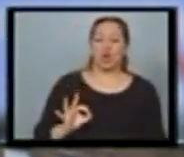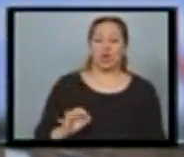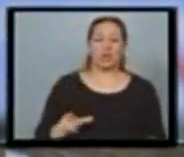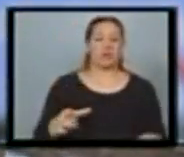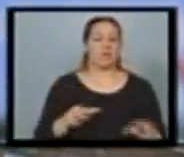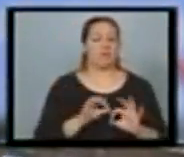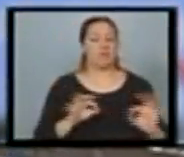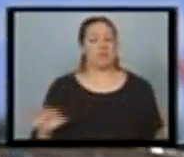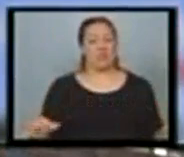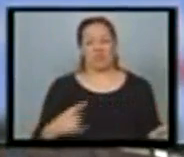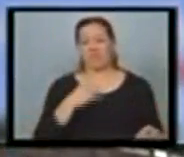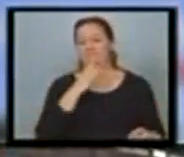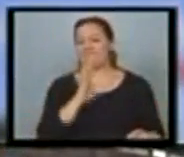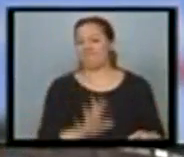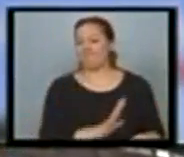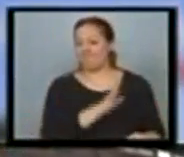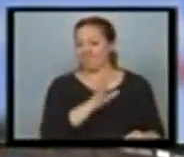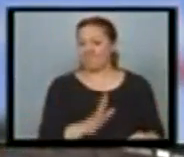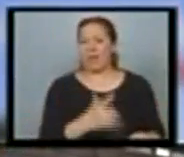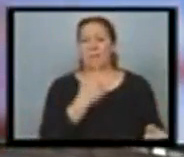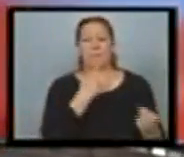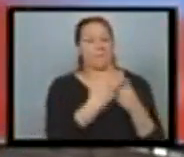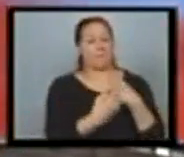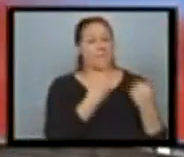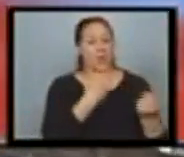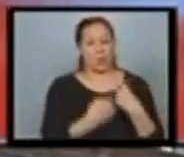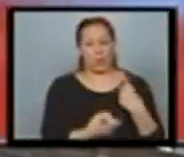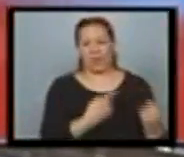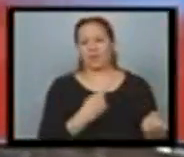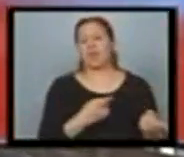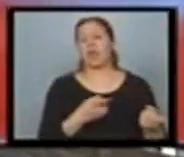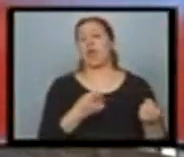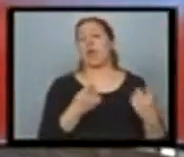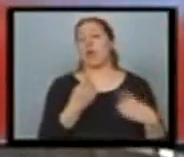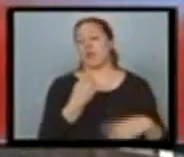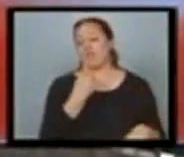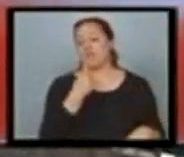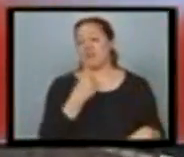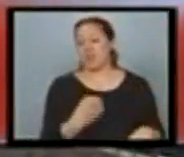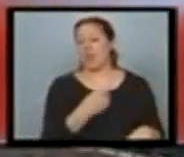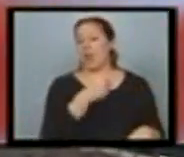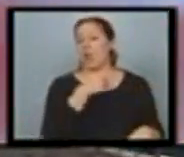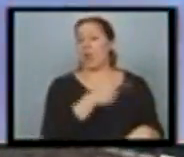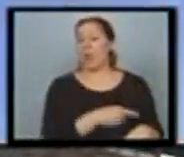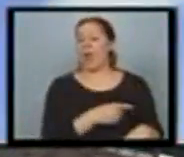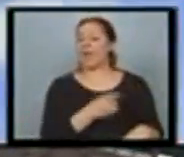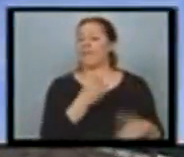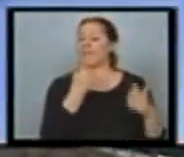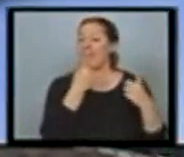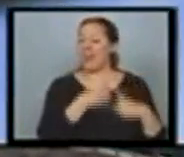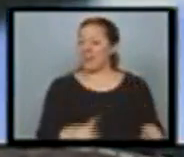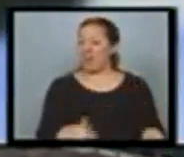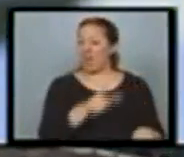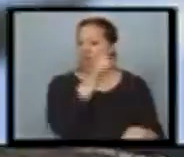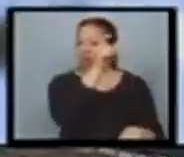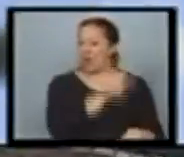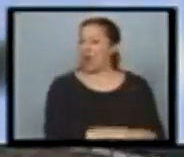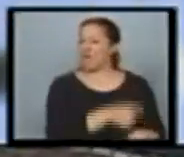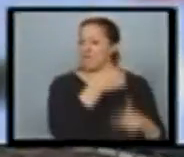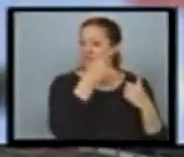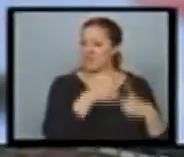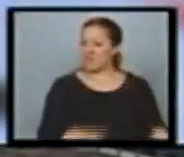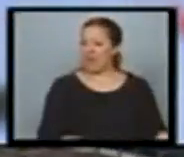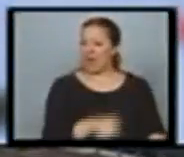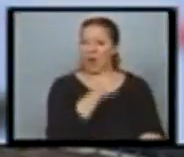Inmediatamente sospechan, le empiezan a hacer preguntas, se dan cuenta que algo raro detrás de sus